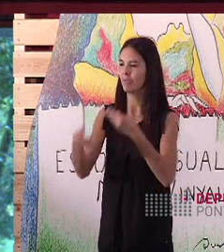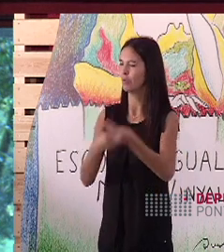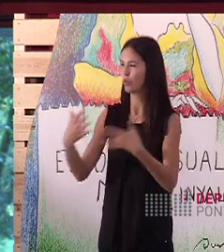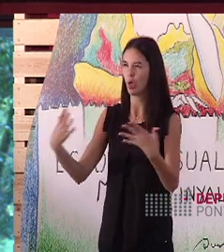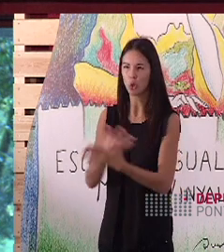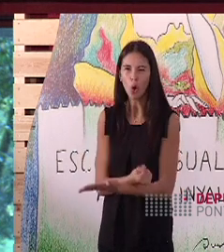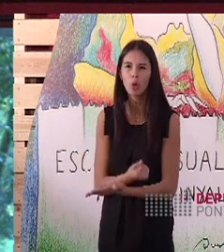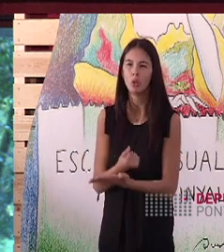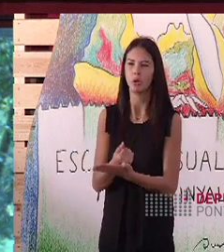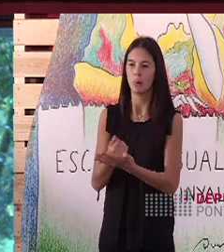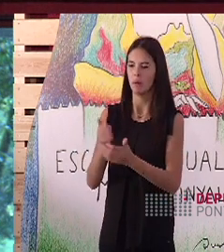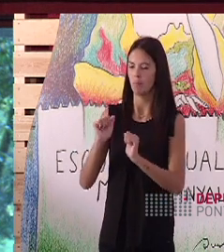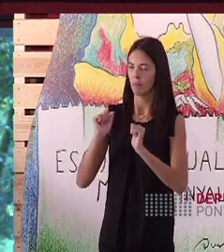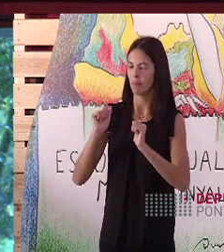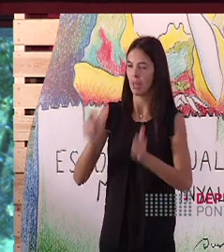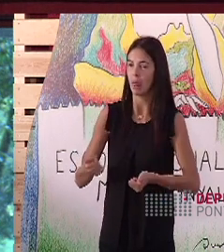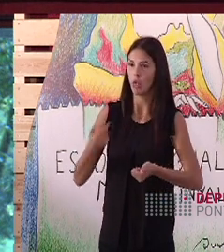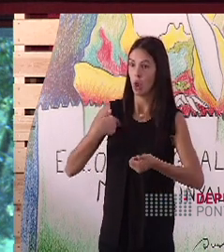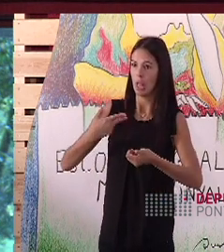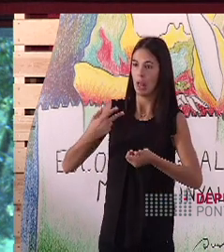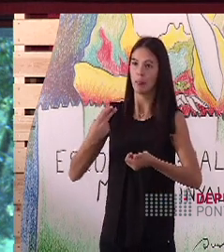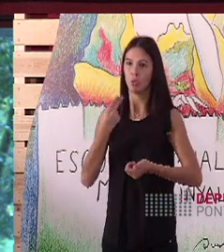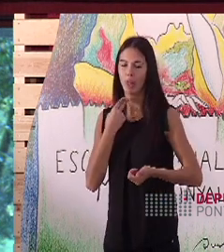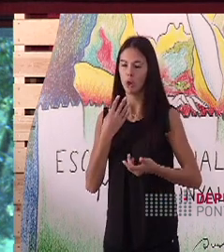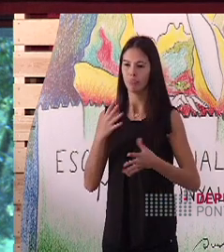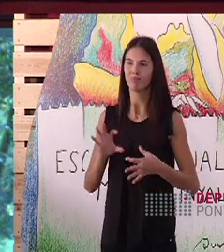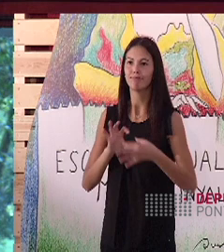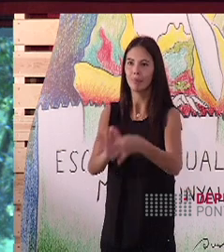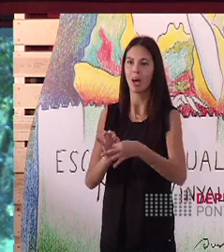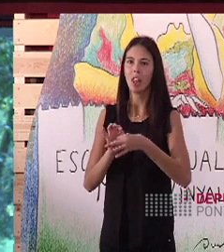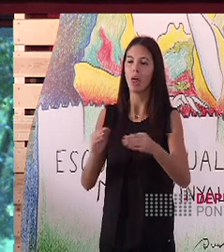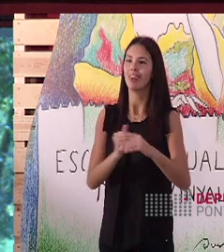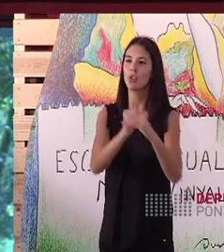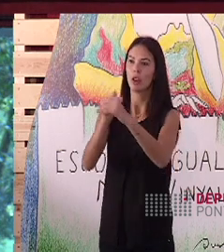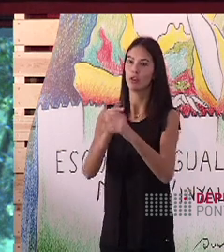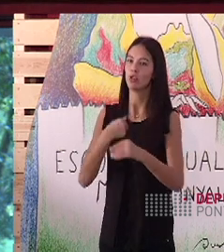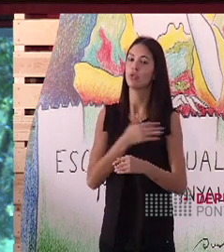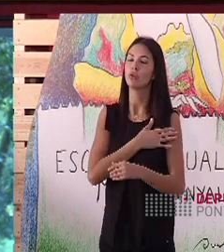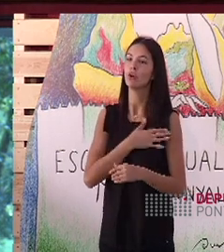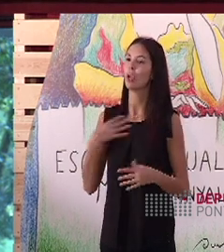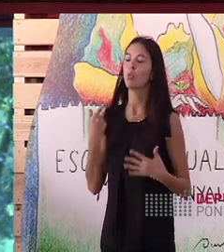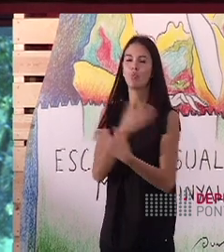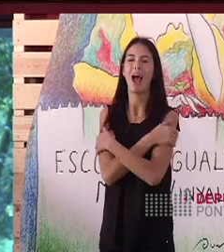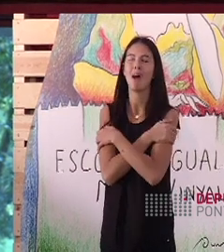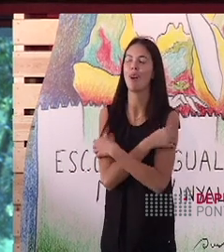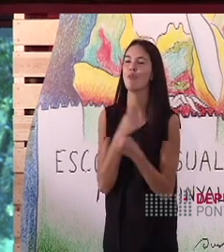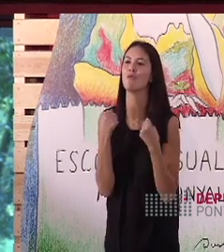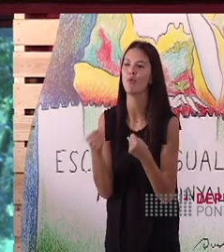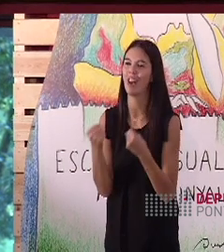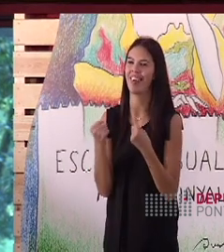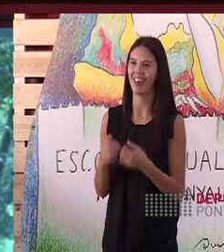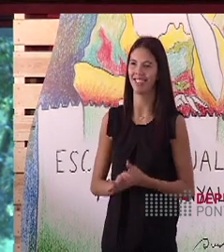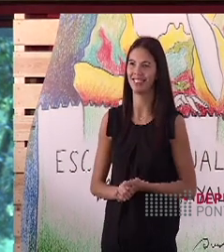hecho desde la Diputación por la igualdad y quiero pues enviarla desde aquí un abrazo lleno de